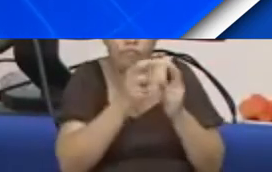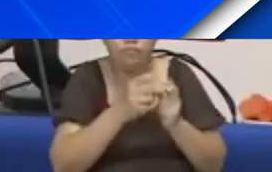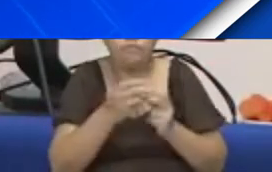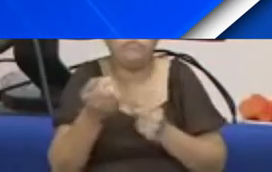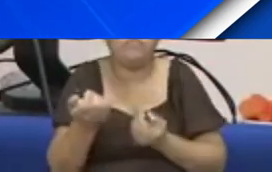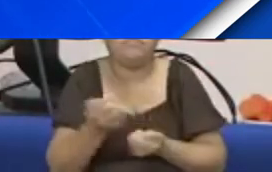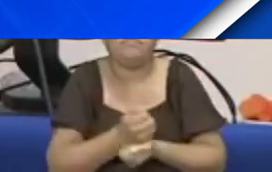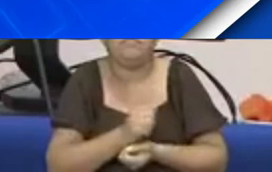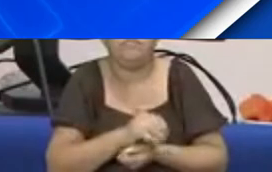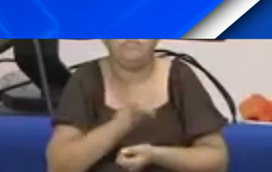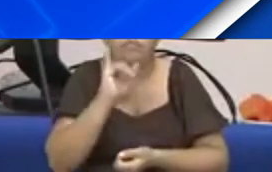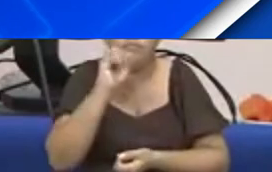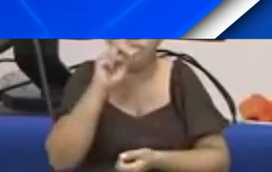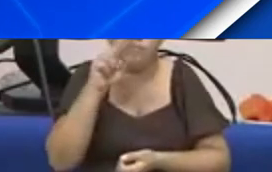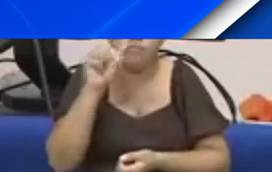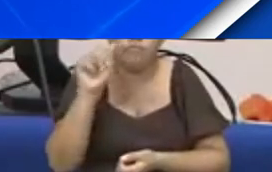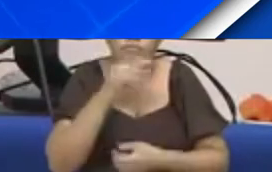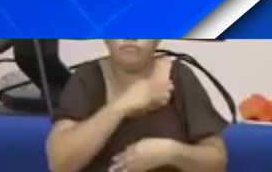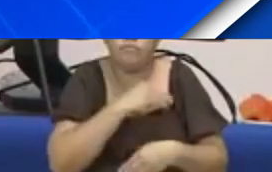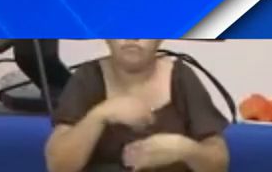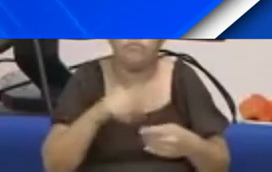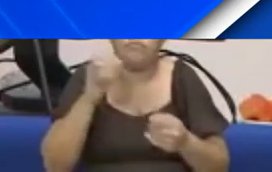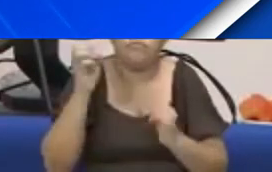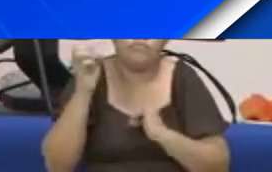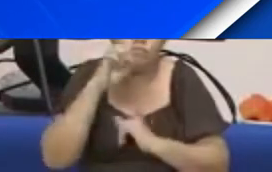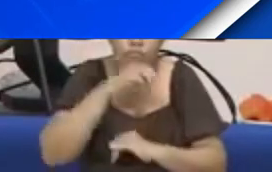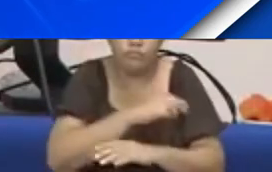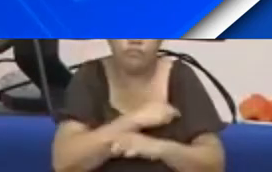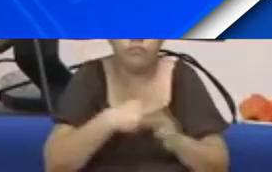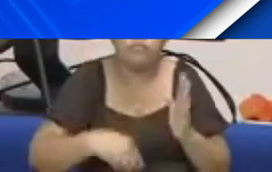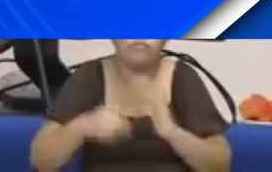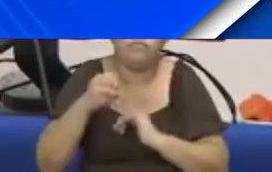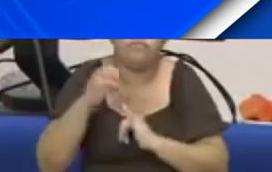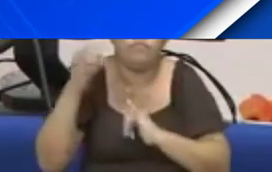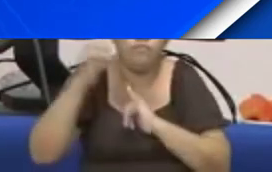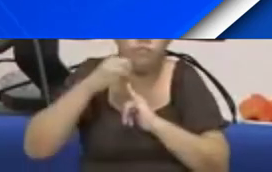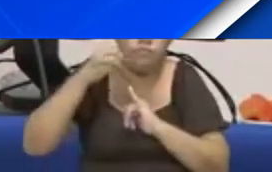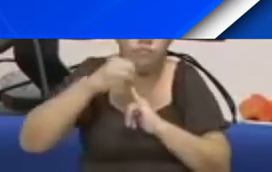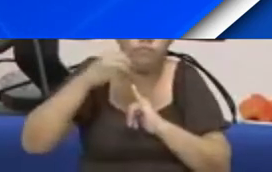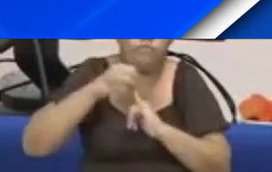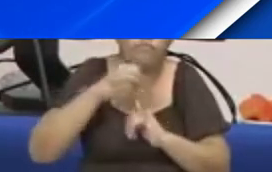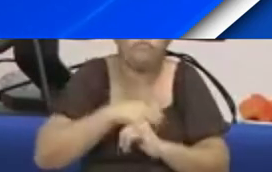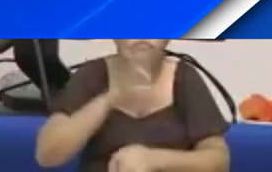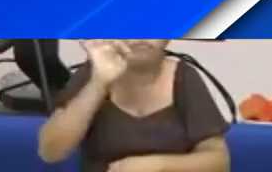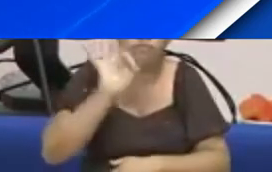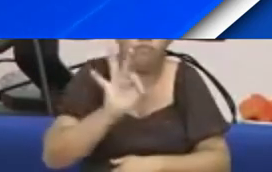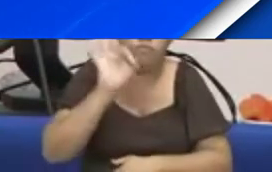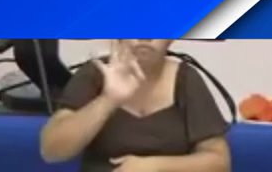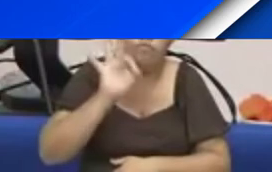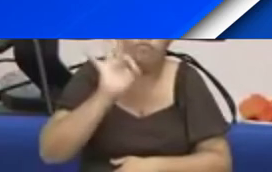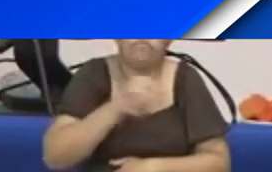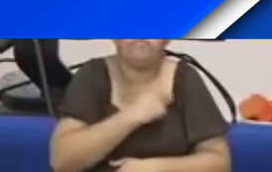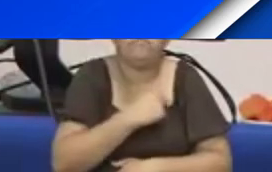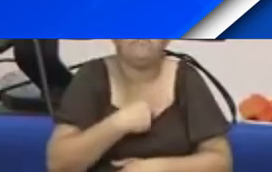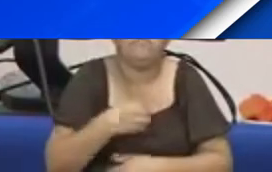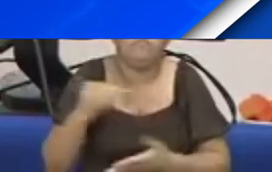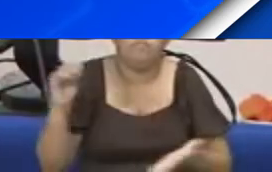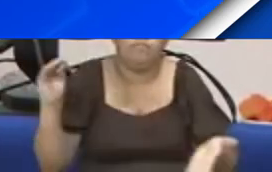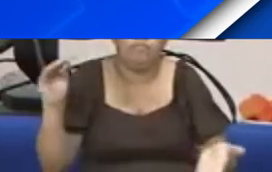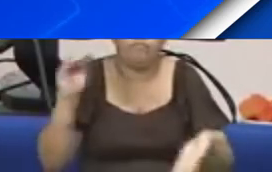E. Instituto Nacional Técnico y Tecnológico, INATEC, F.